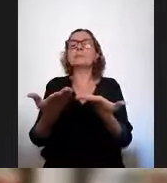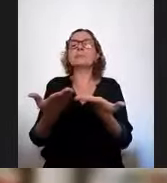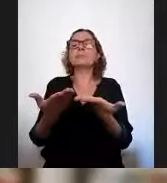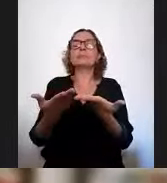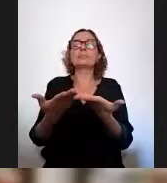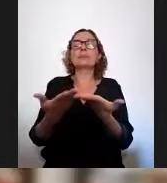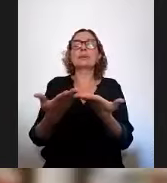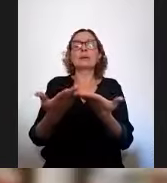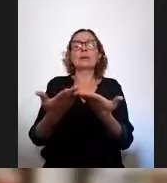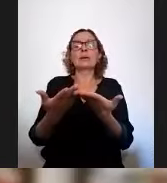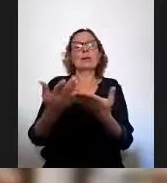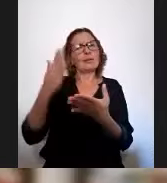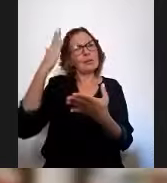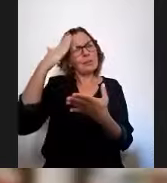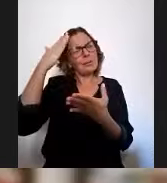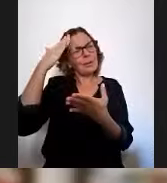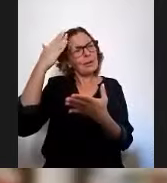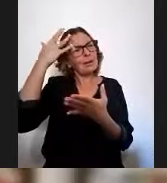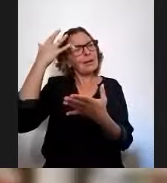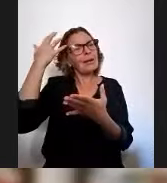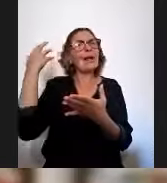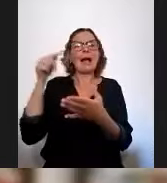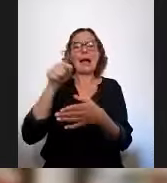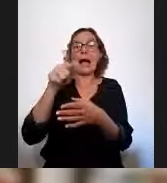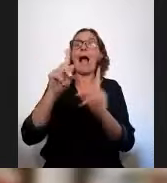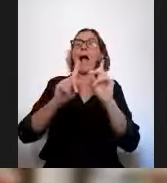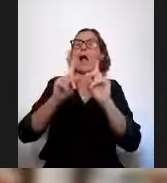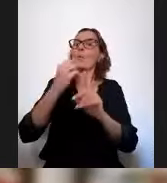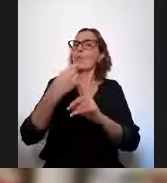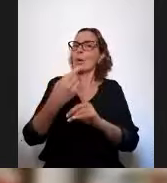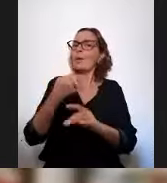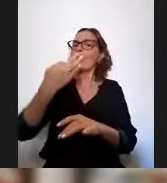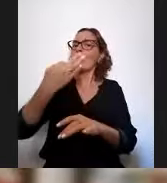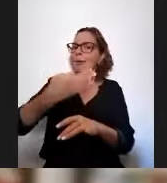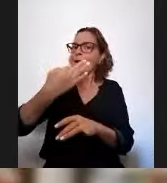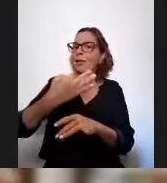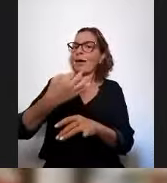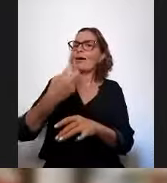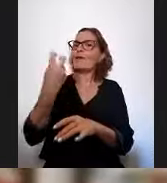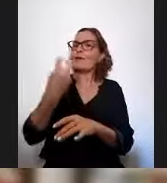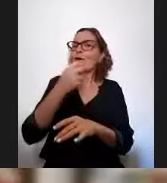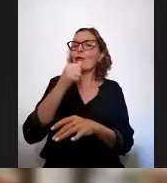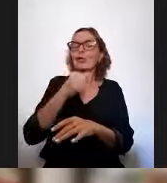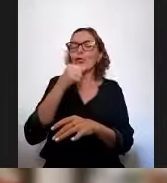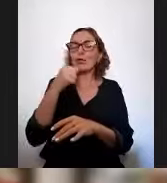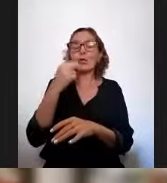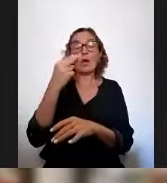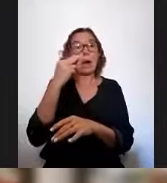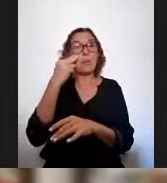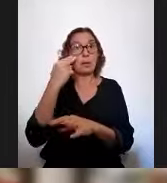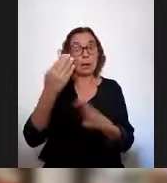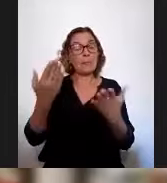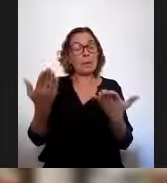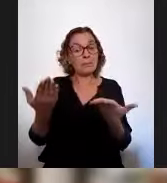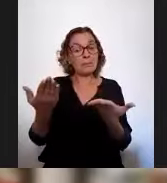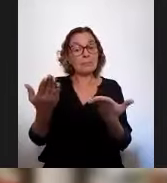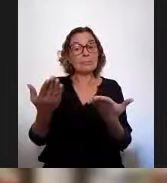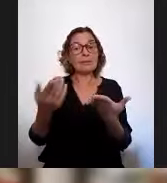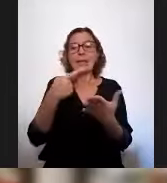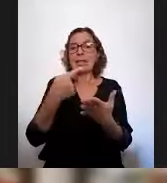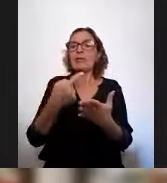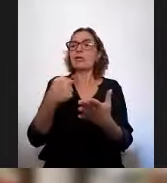se convencieron de que acá hay un negocio, que realmente hay una buena solución al problema y que deciden invertir